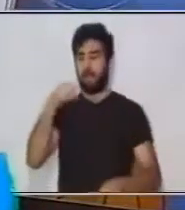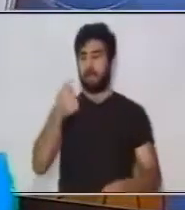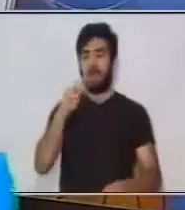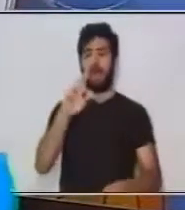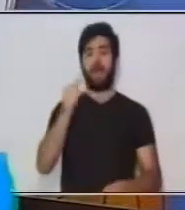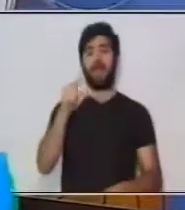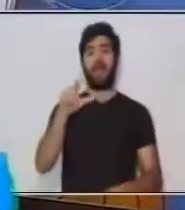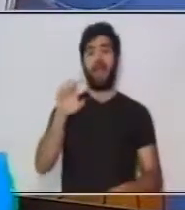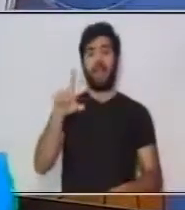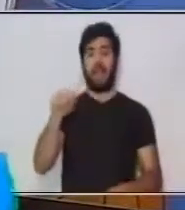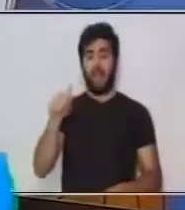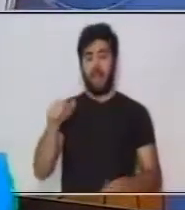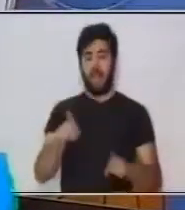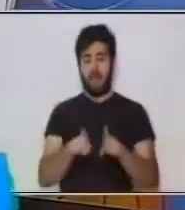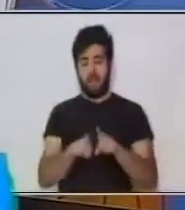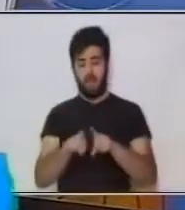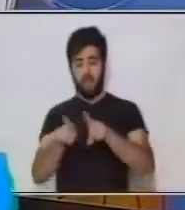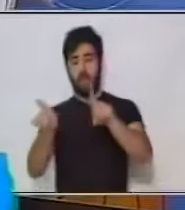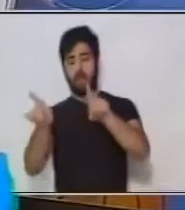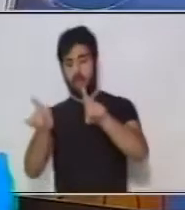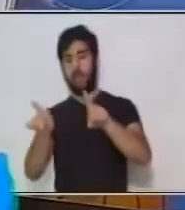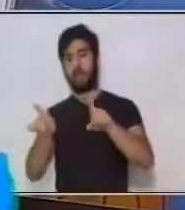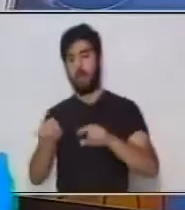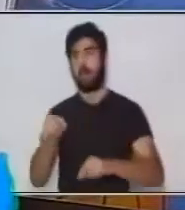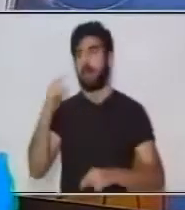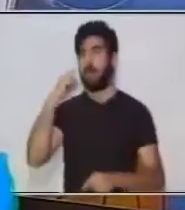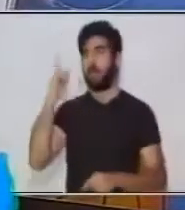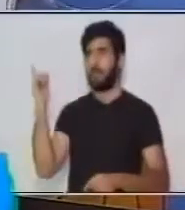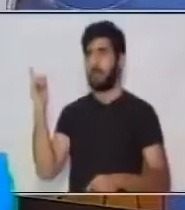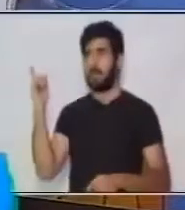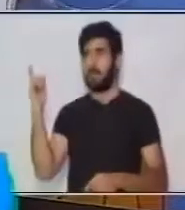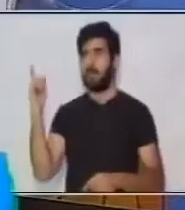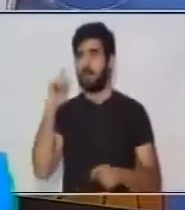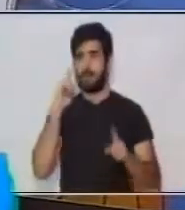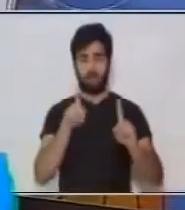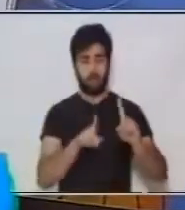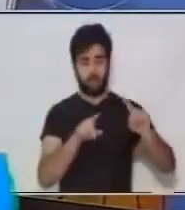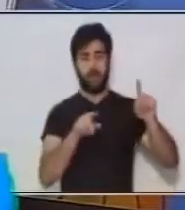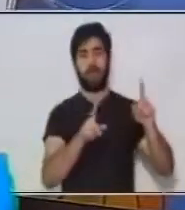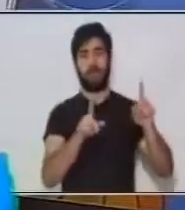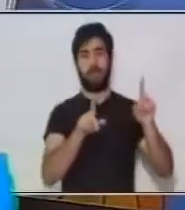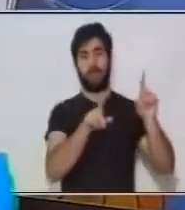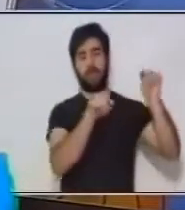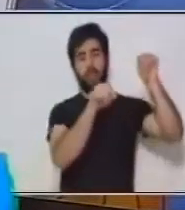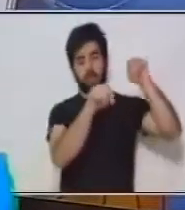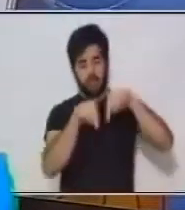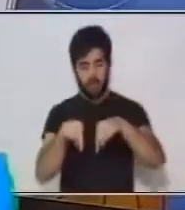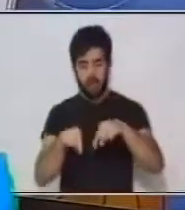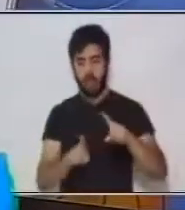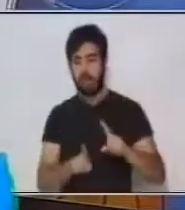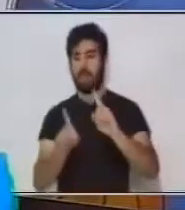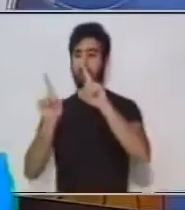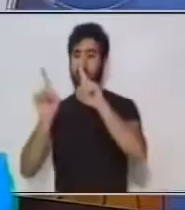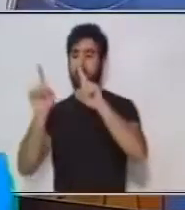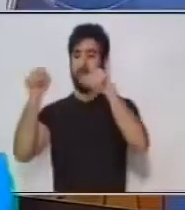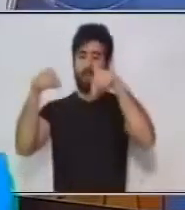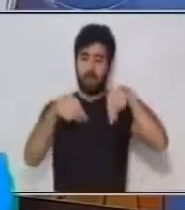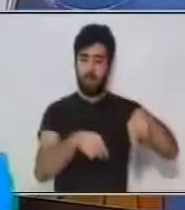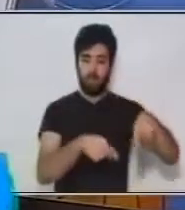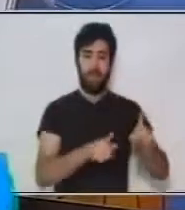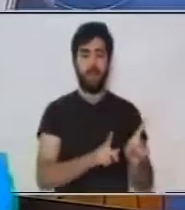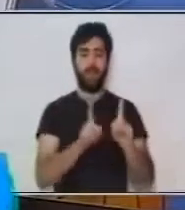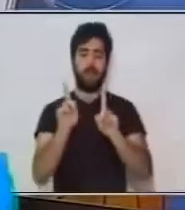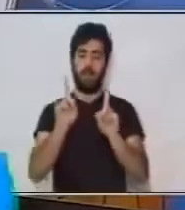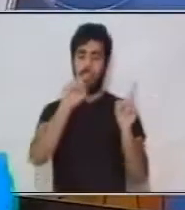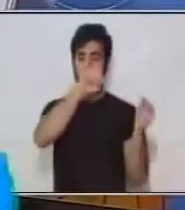También esta es paralela a esta. ¿Ves? En esta composición hay muchas líneas